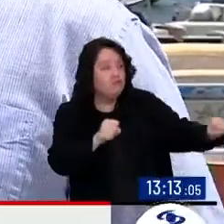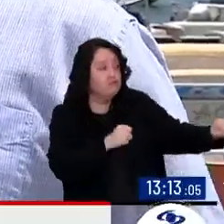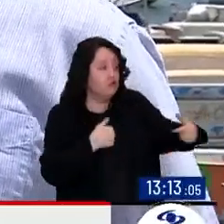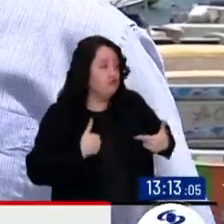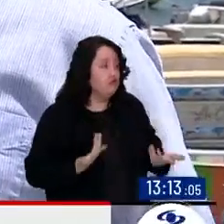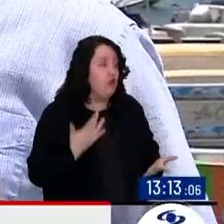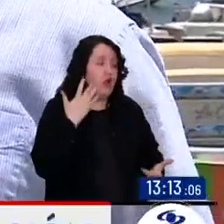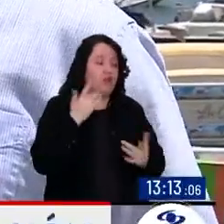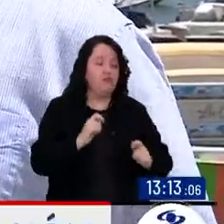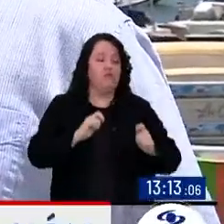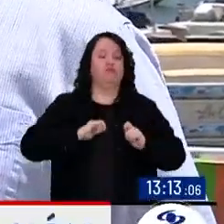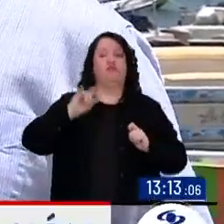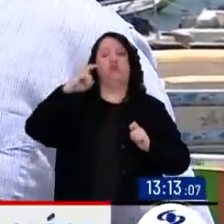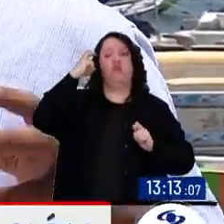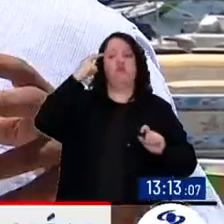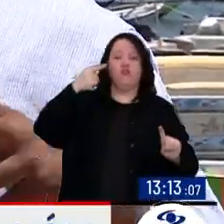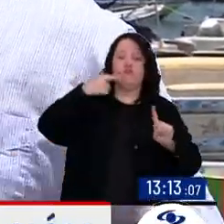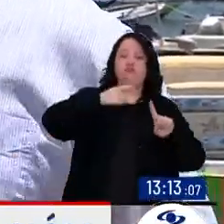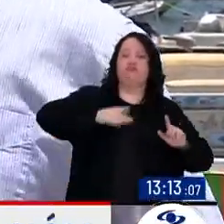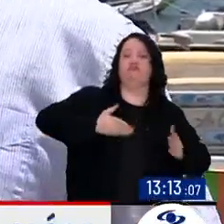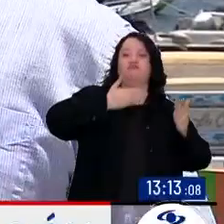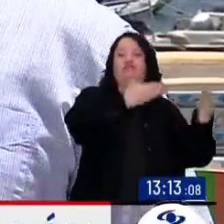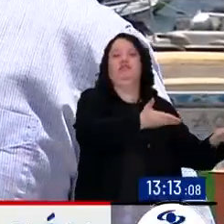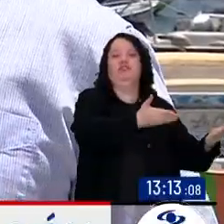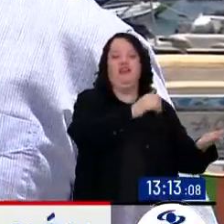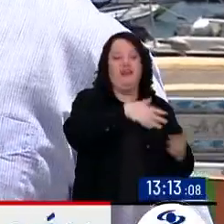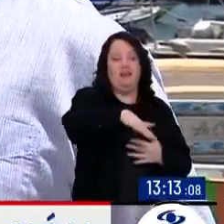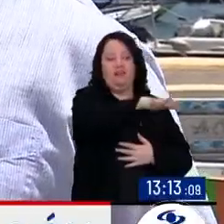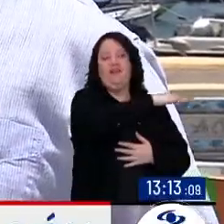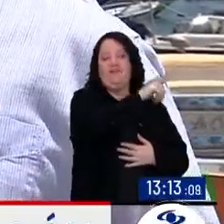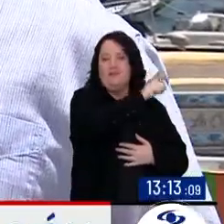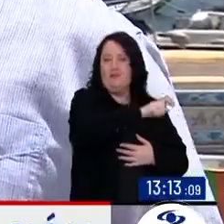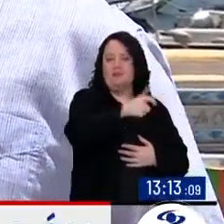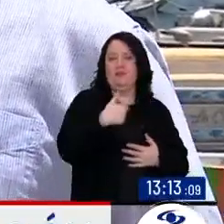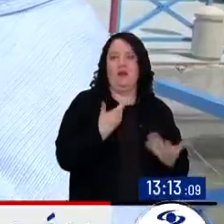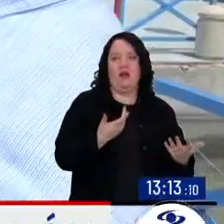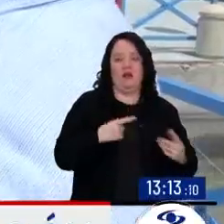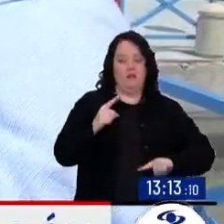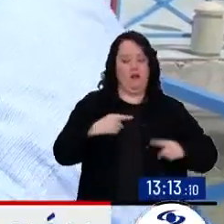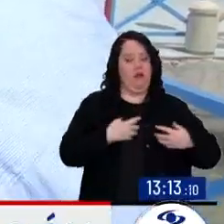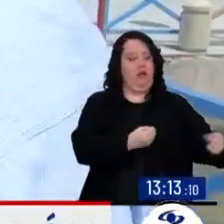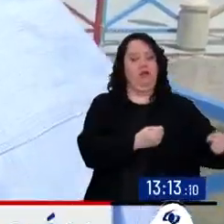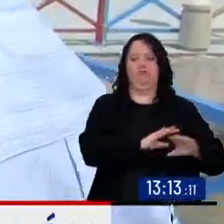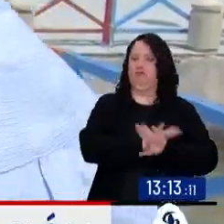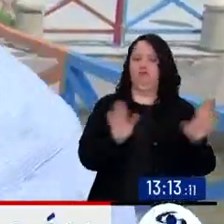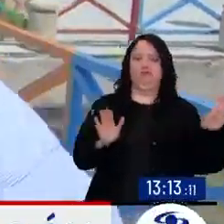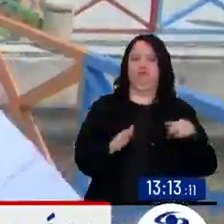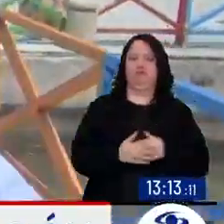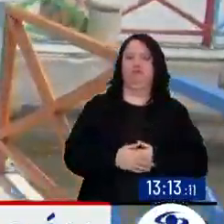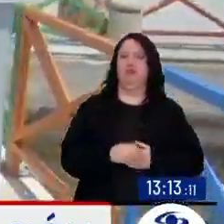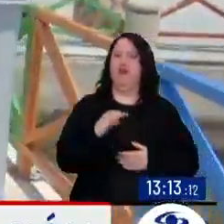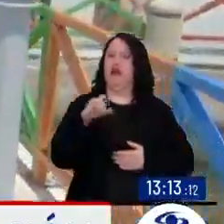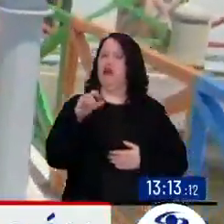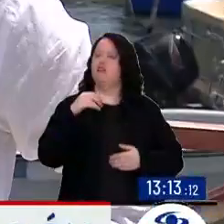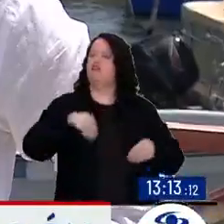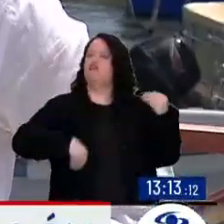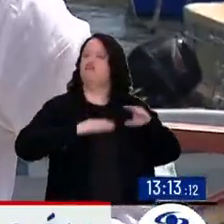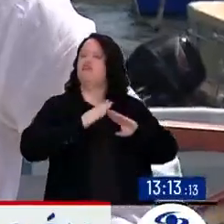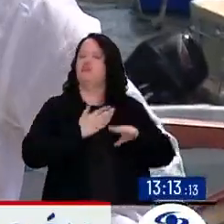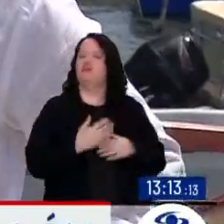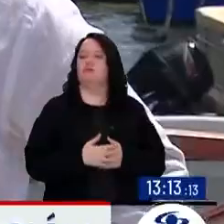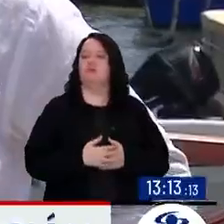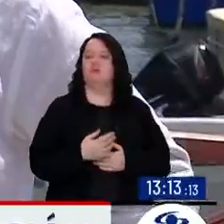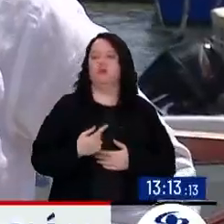llegar a la gobernación a trabajar para ellos. No voy a permitir que nadie me secuestre la administración. Carlos Bryan, lucha contra la corrupción.